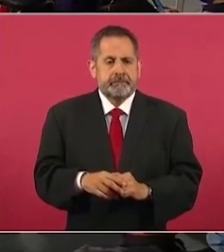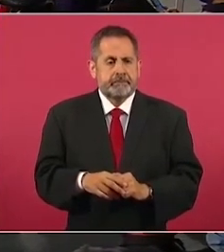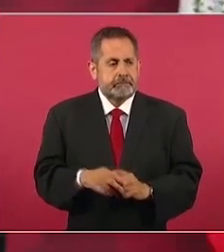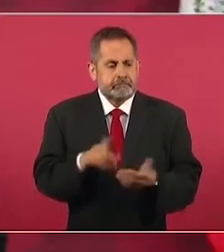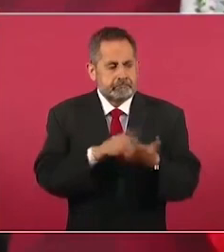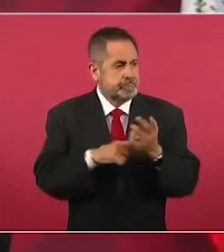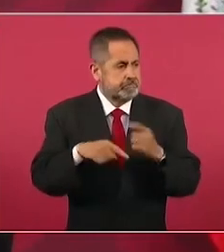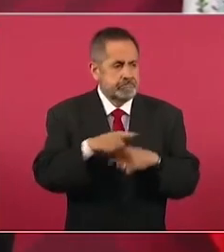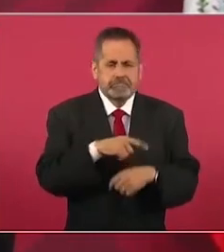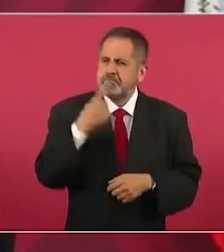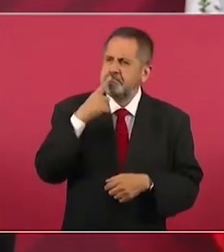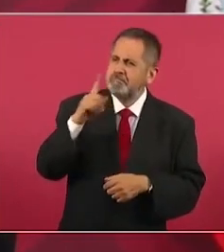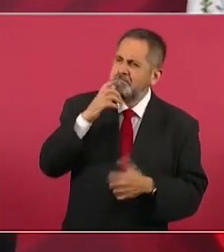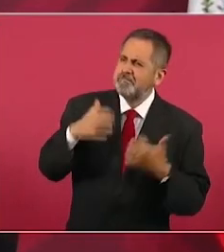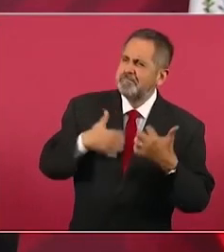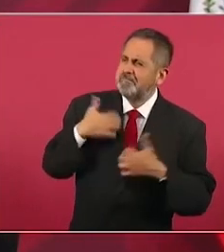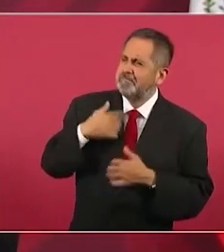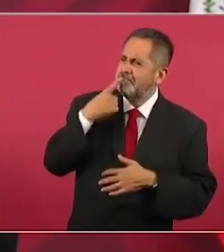quejas.